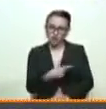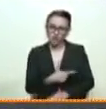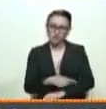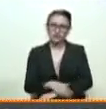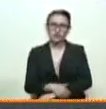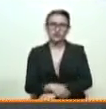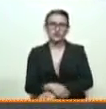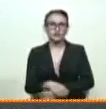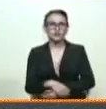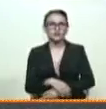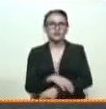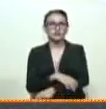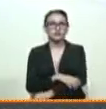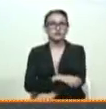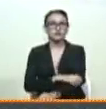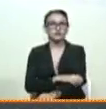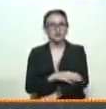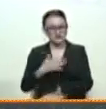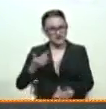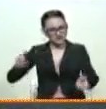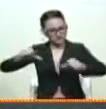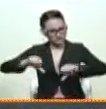Queremos acabar con la humanidad.